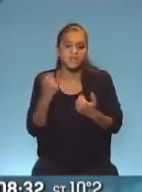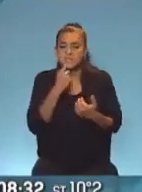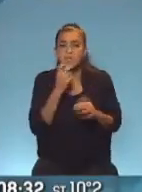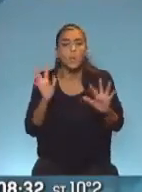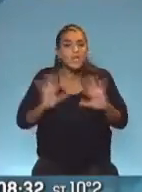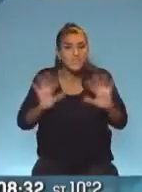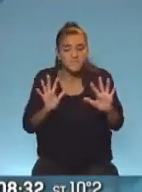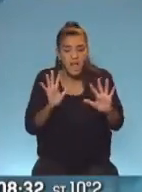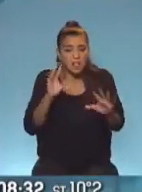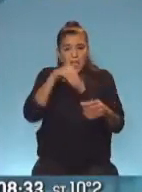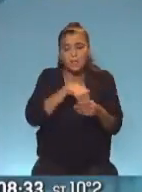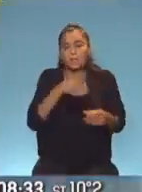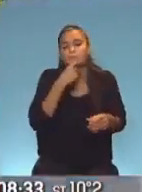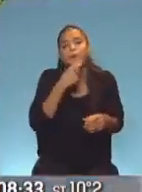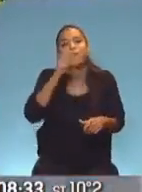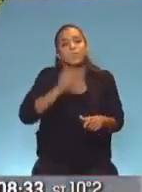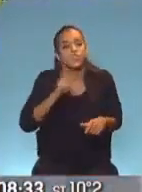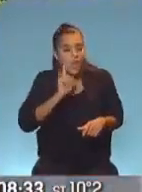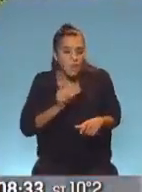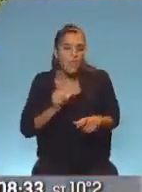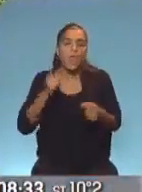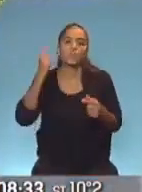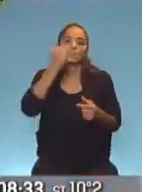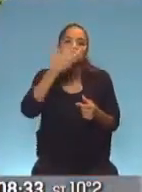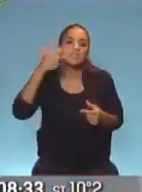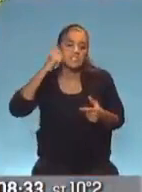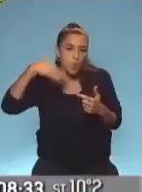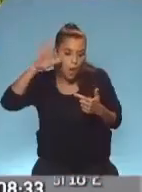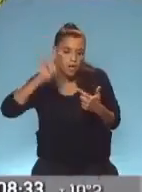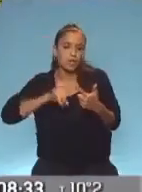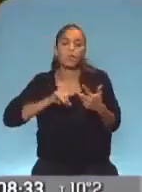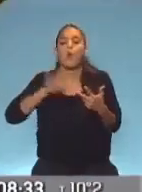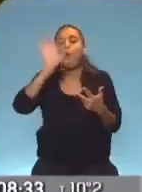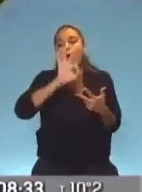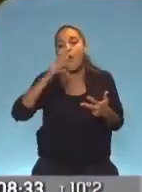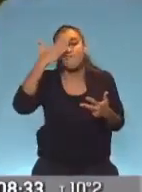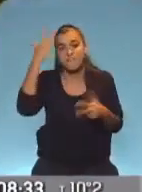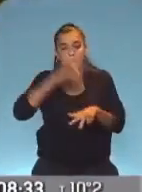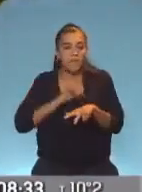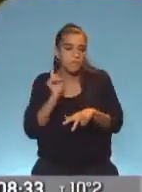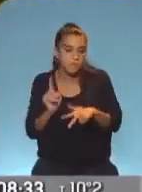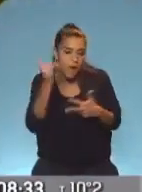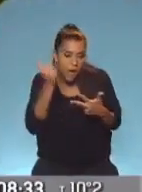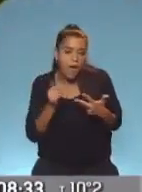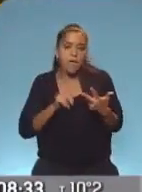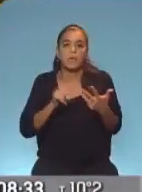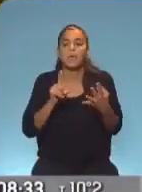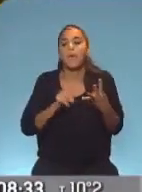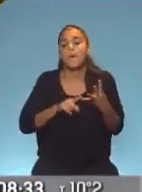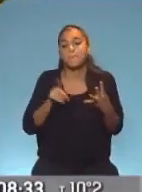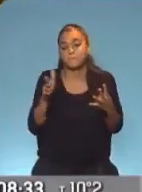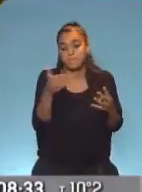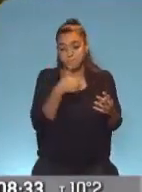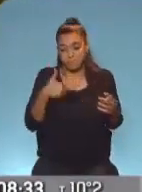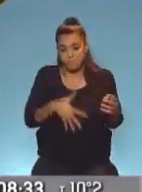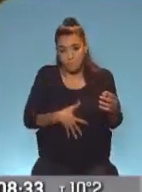que estén allí. Personas de riesgo, mayores de 65 años, gente con enfermedades crónicas, mujeres